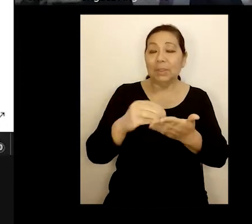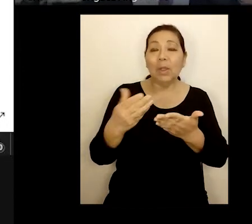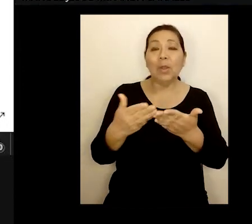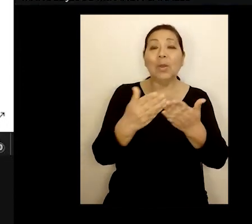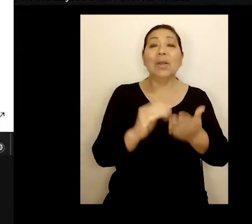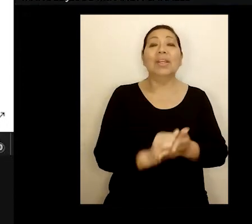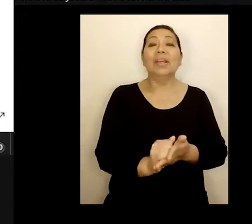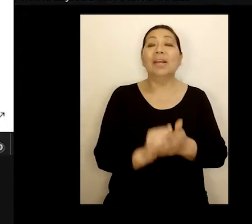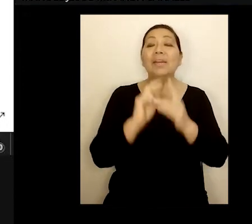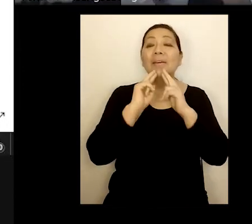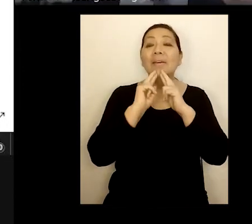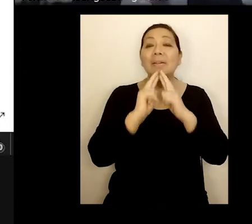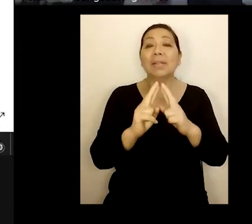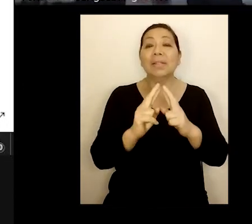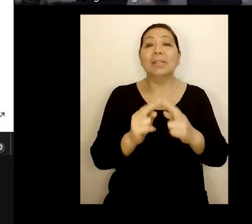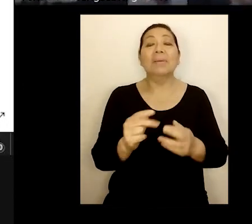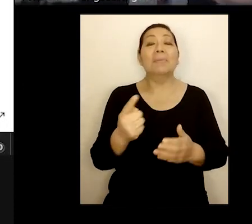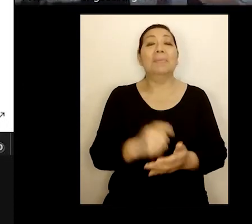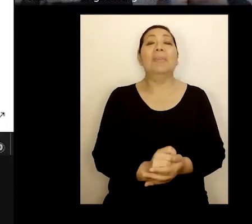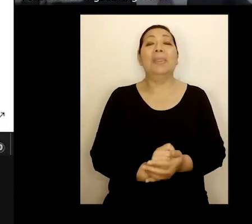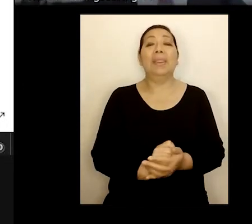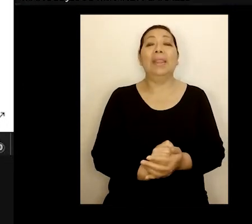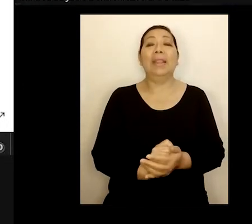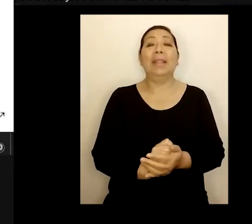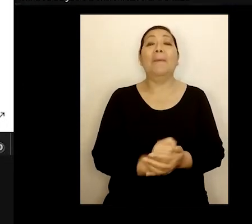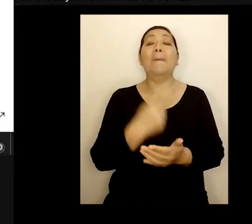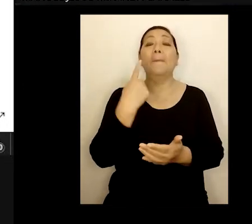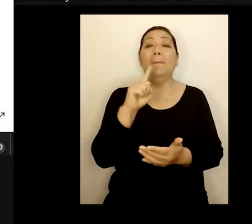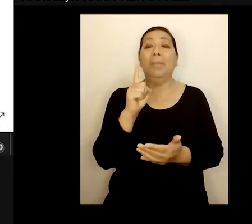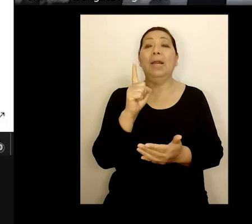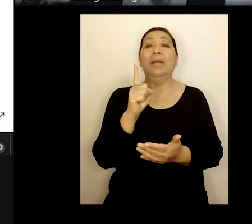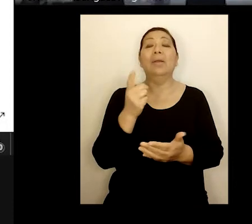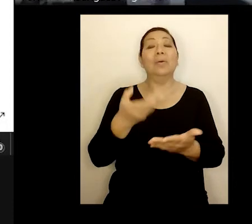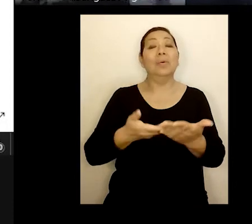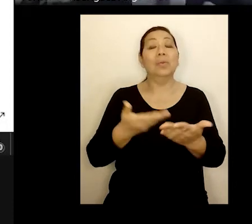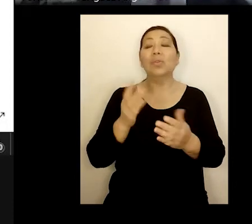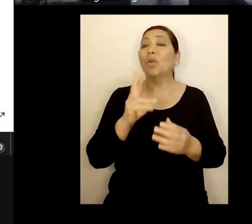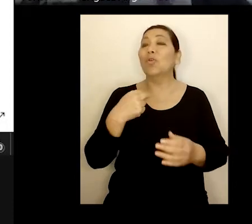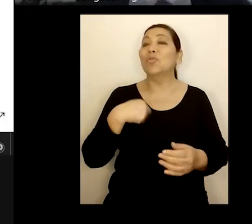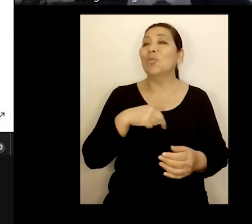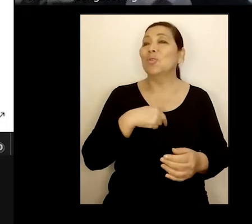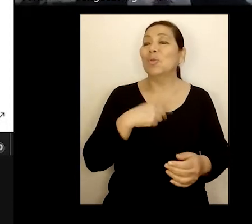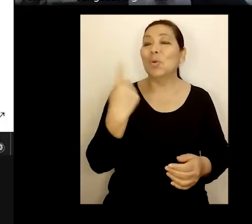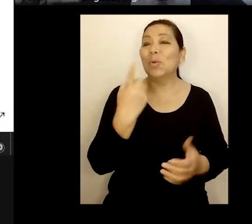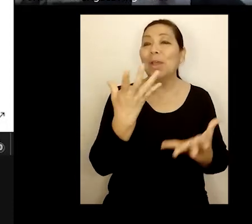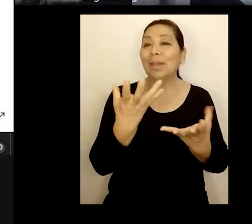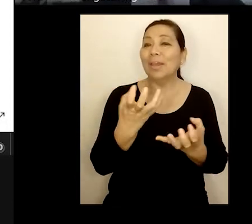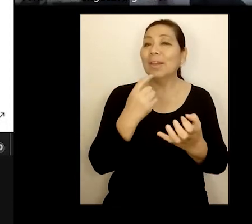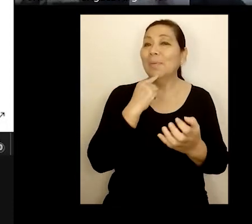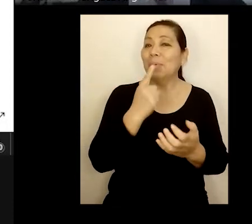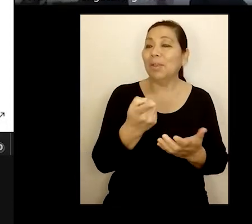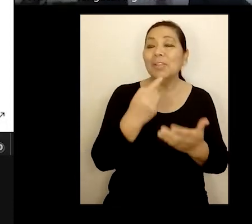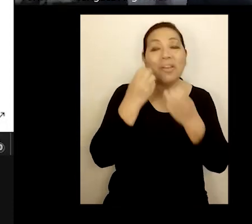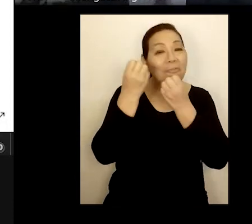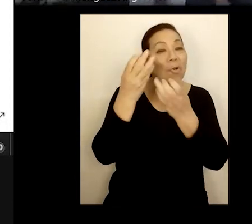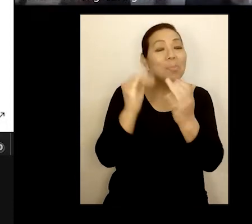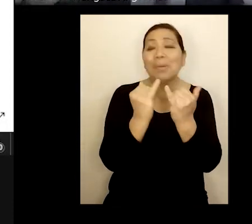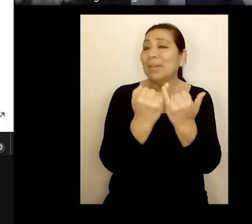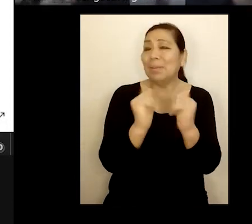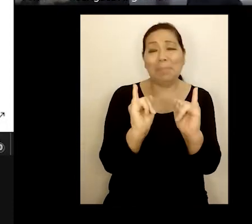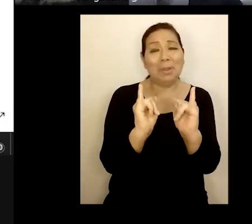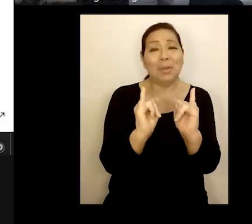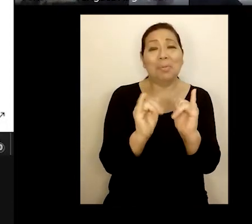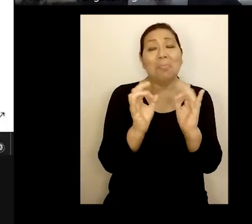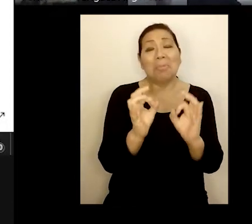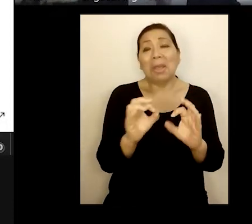colegiado resulta indispensable para la mejor solución del caso. Nosotros lo único que queremos es un informe independiente.